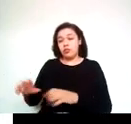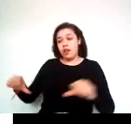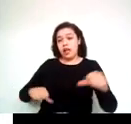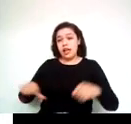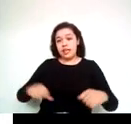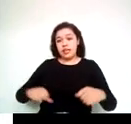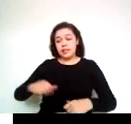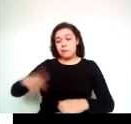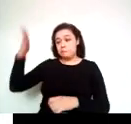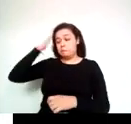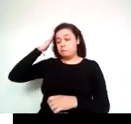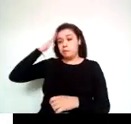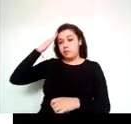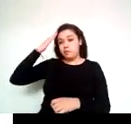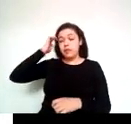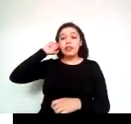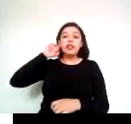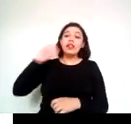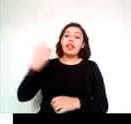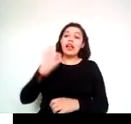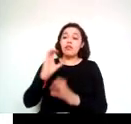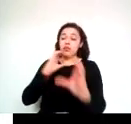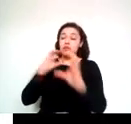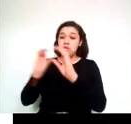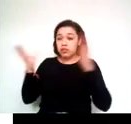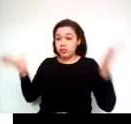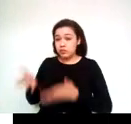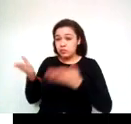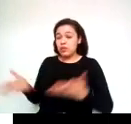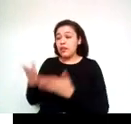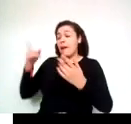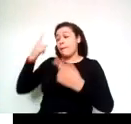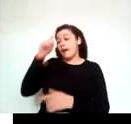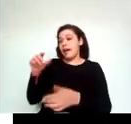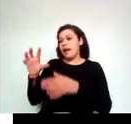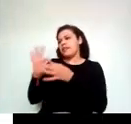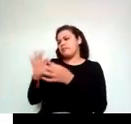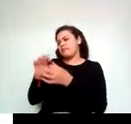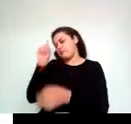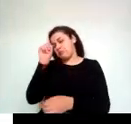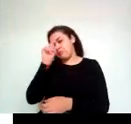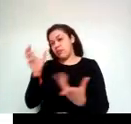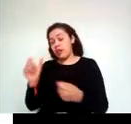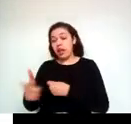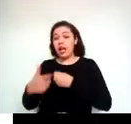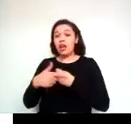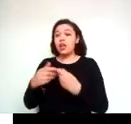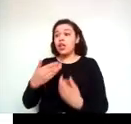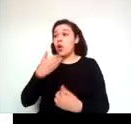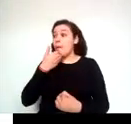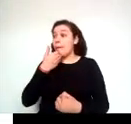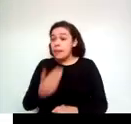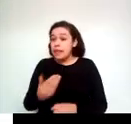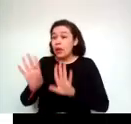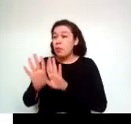liderazgo. Puede ser en temas de comunicación, de motivación, de retroalimentación. Y cualquiera de esas cosas que no se esté dando de la manera adecuada